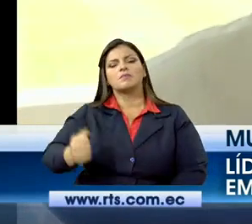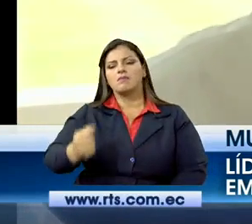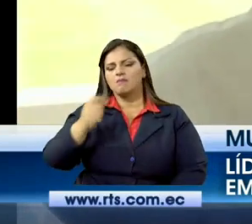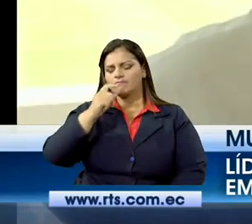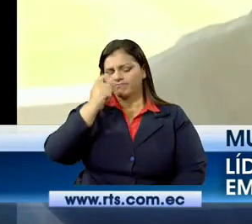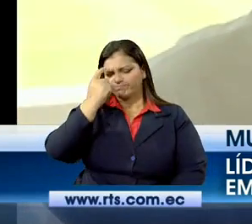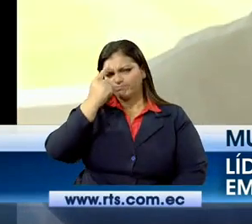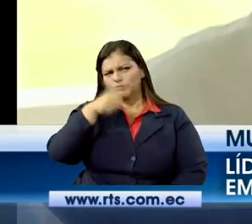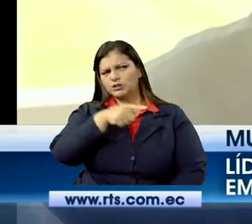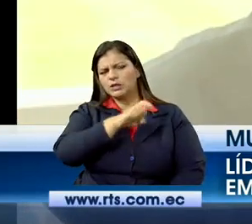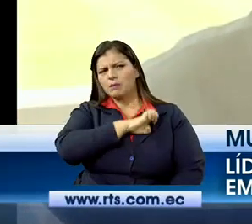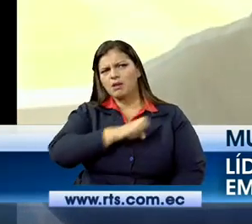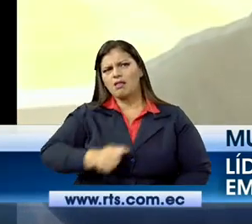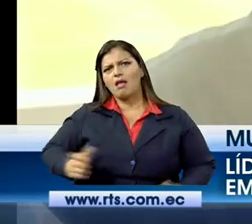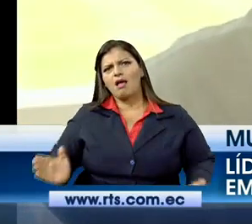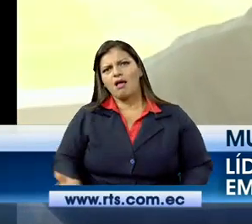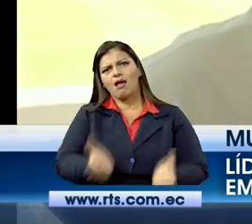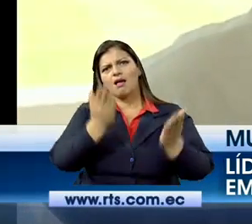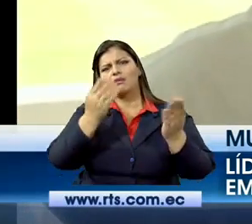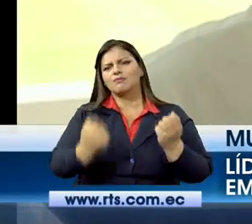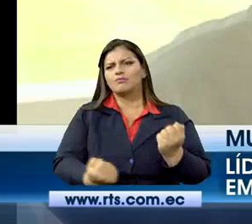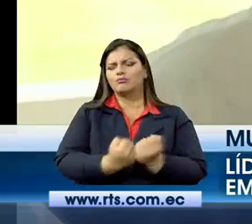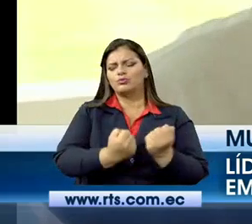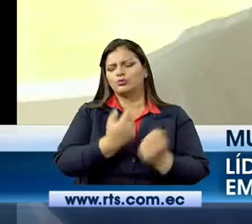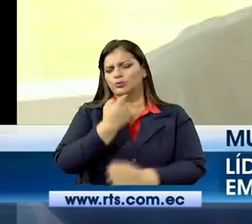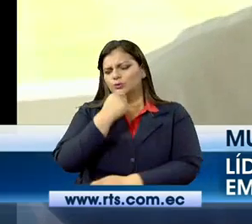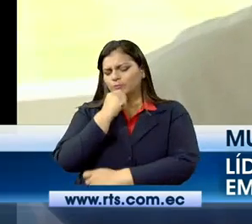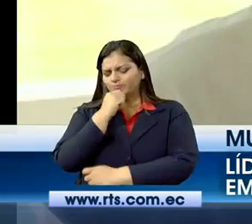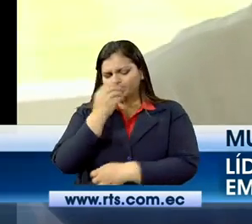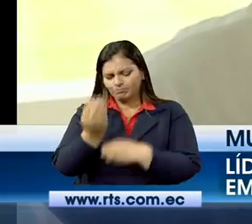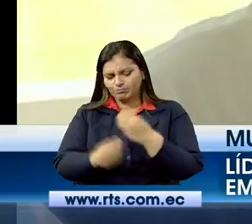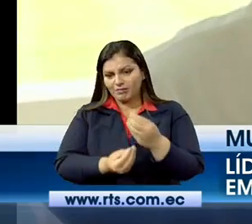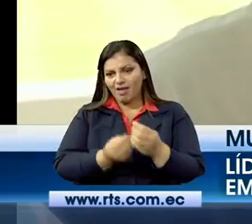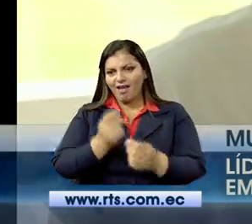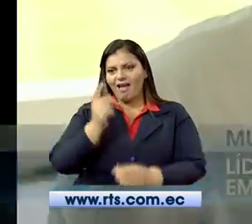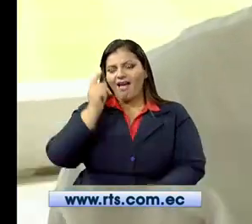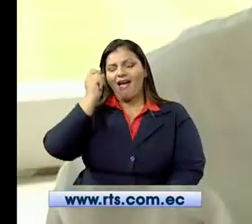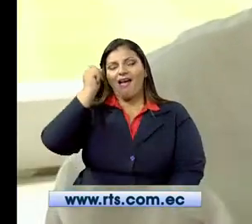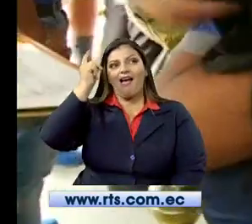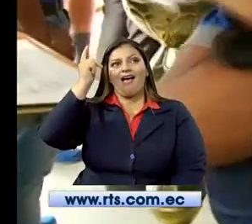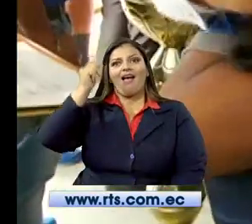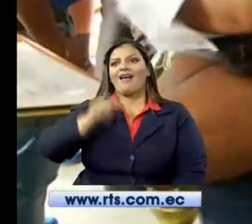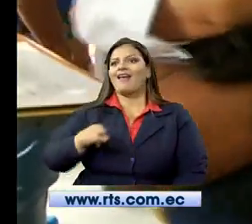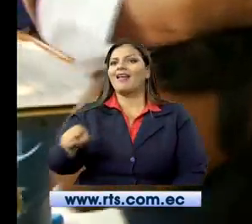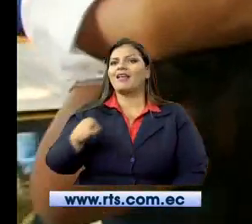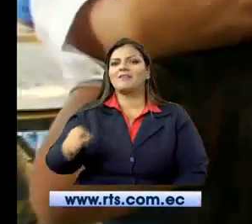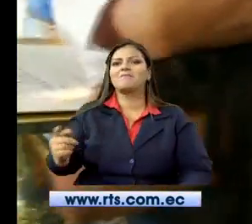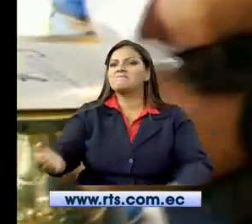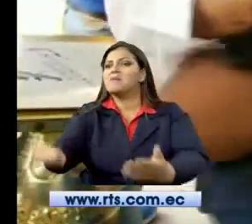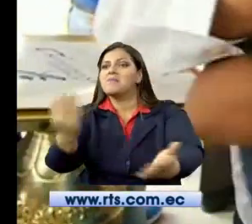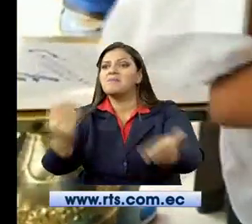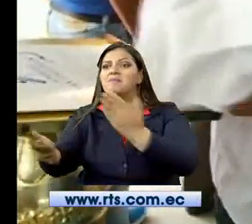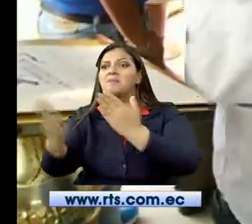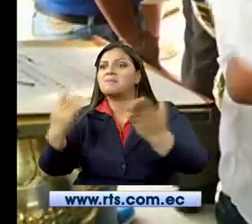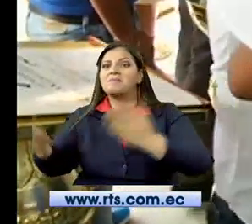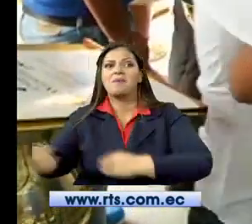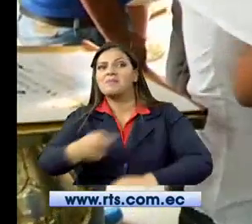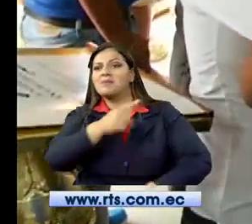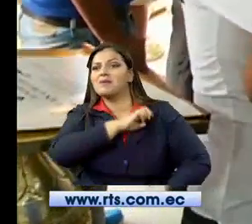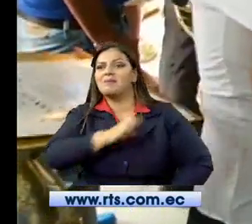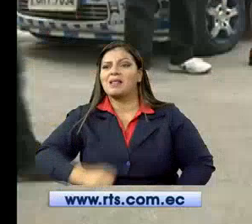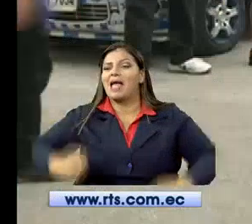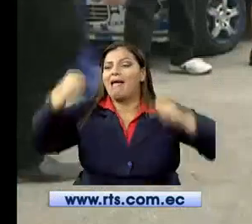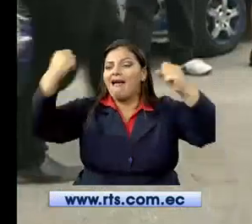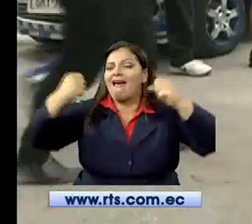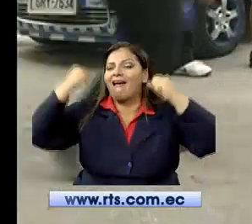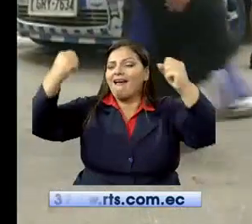organización, una barra espectacular, un ejemplo de hincha se ha ido. Giuseppe Cabana, de 62 años,